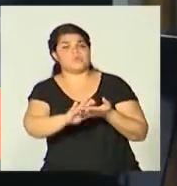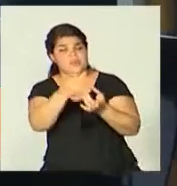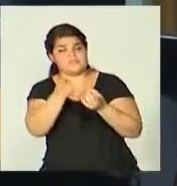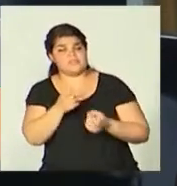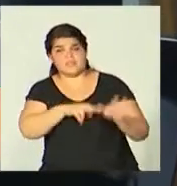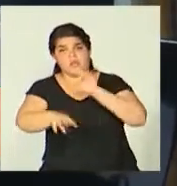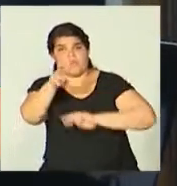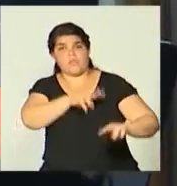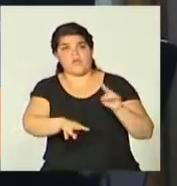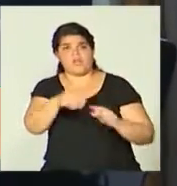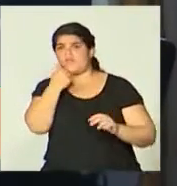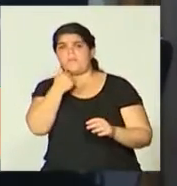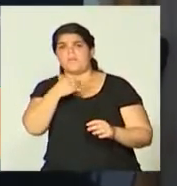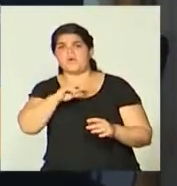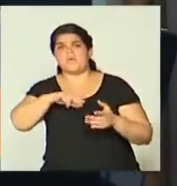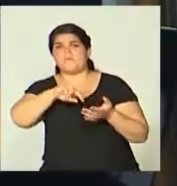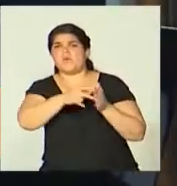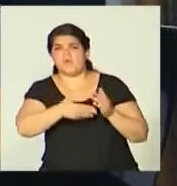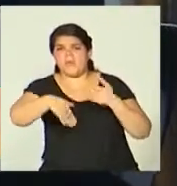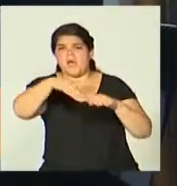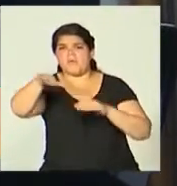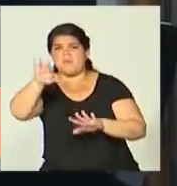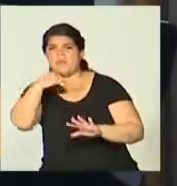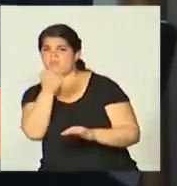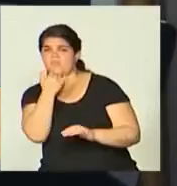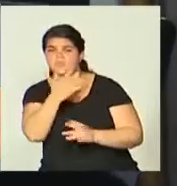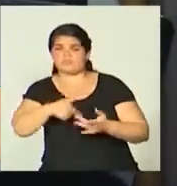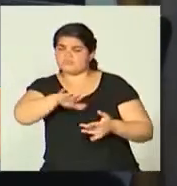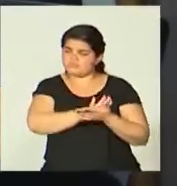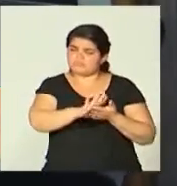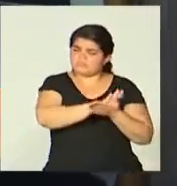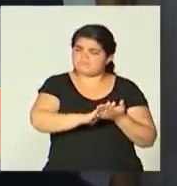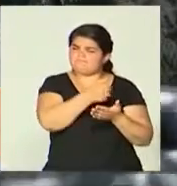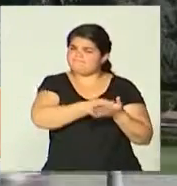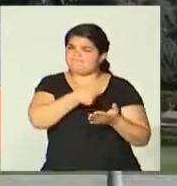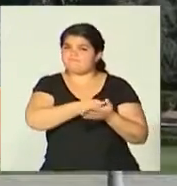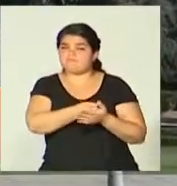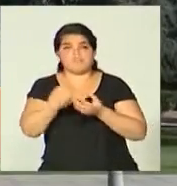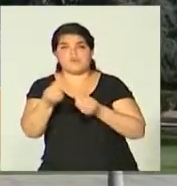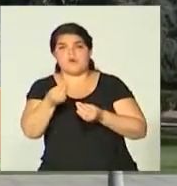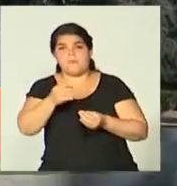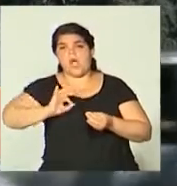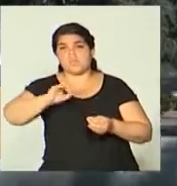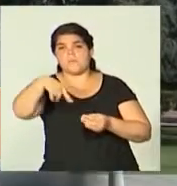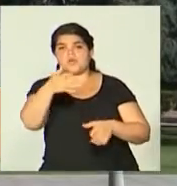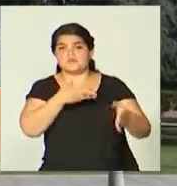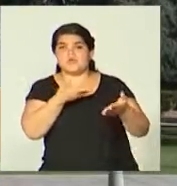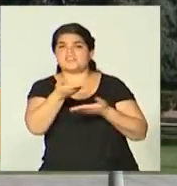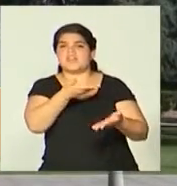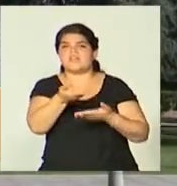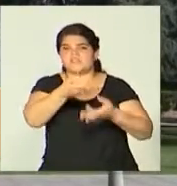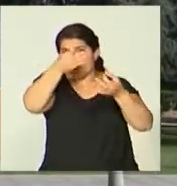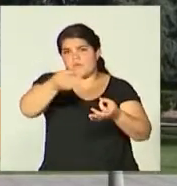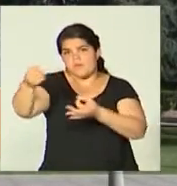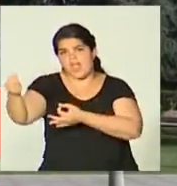estas dificultades, cómo hacemos para que Mendoza preste servicios el año que viene, con limitaciones, porque las